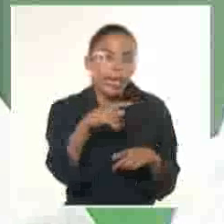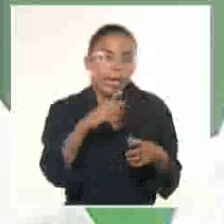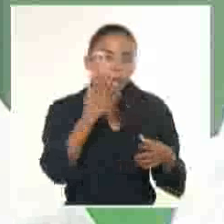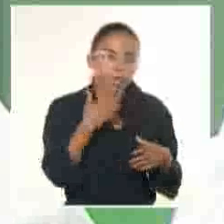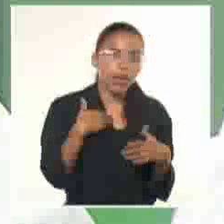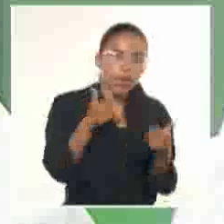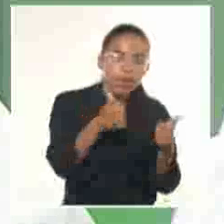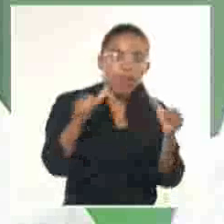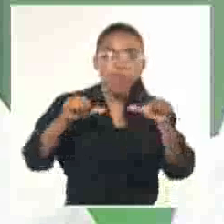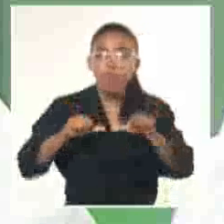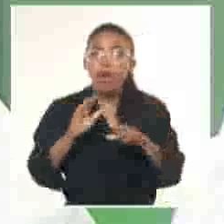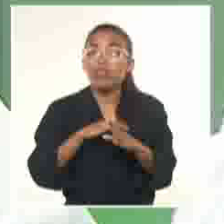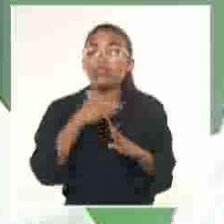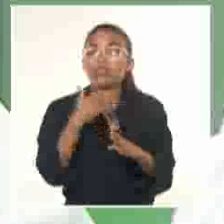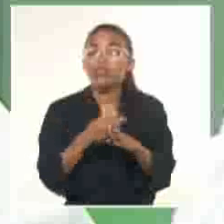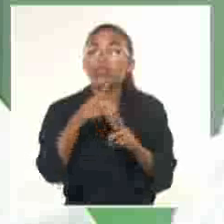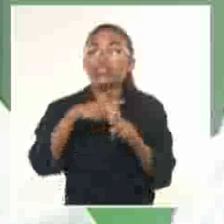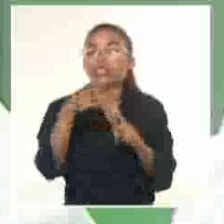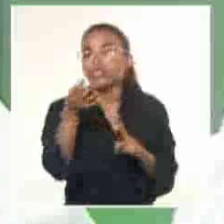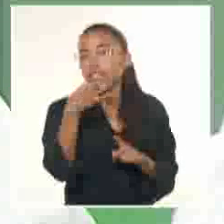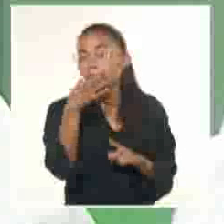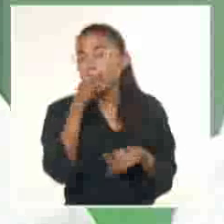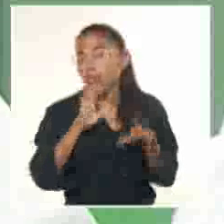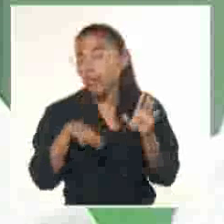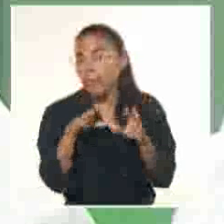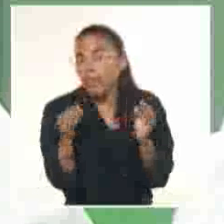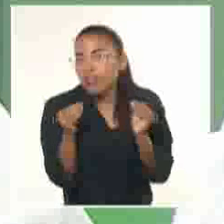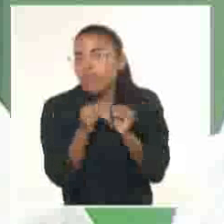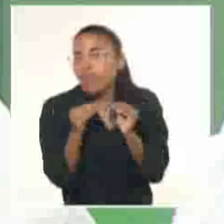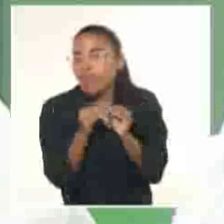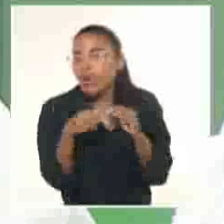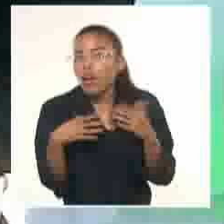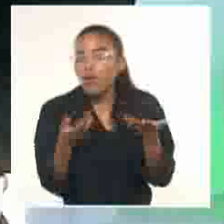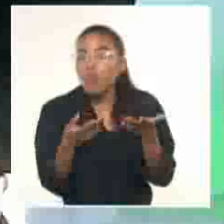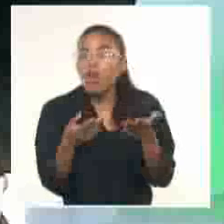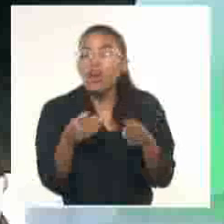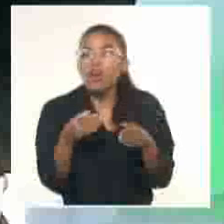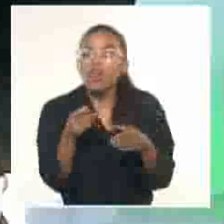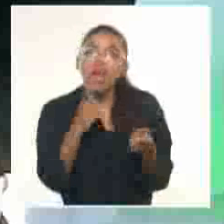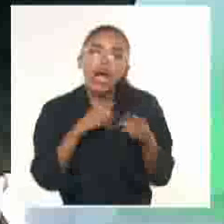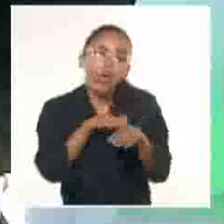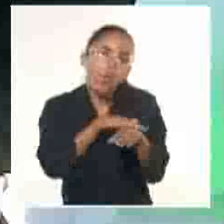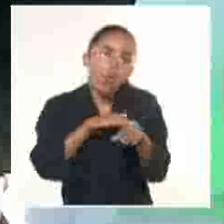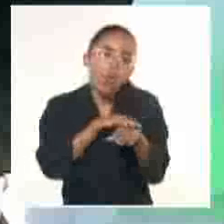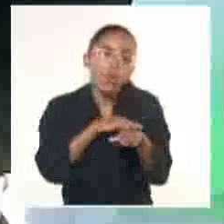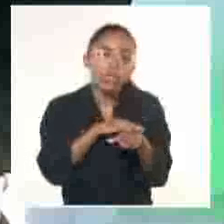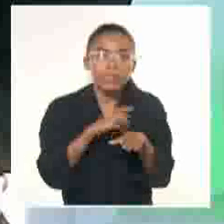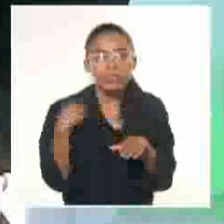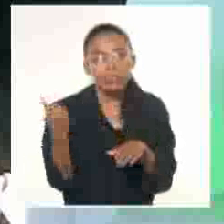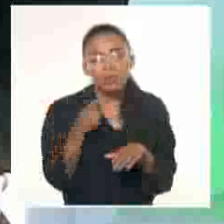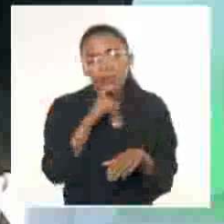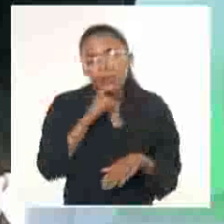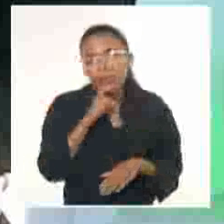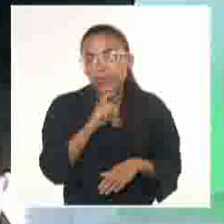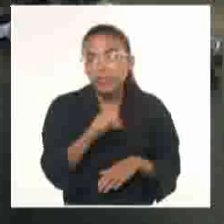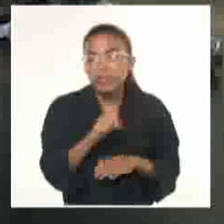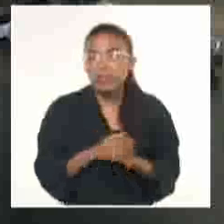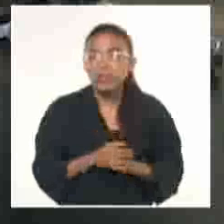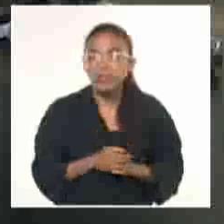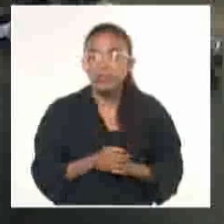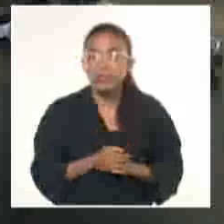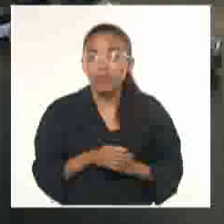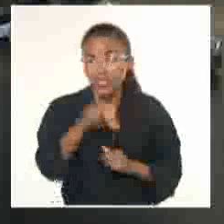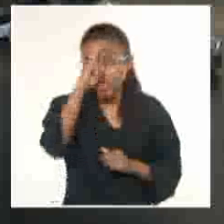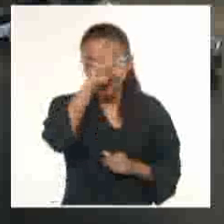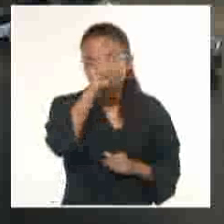al tratamiento si correspondía con quimioterapia. ¿No pudieron hacerlo? No pudimos hacerlo. ¿En ningún momento en el hospital? En ningún momento en el